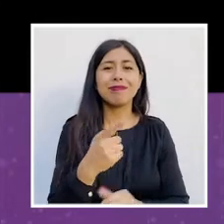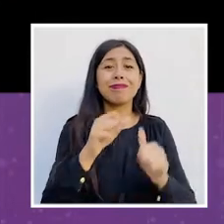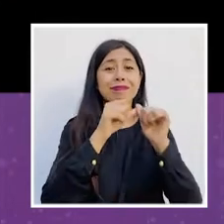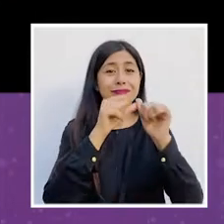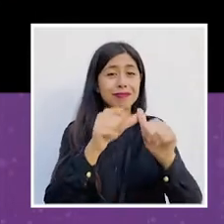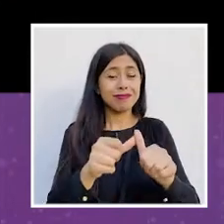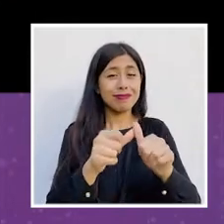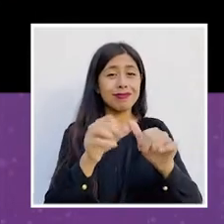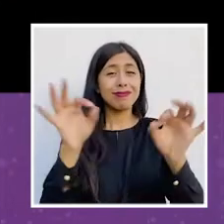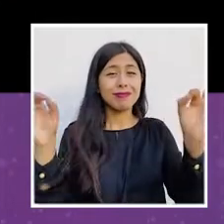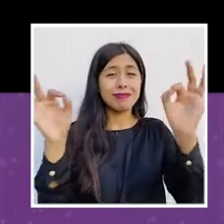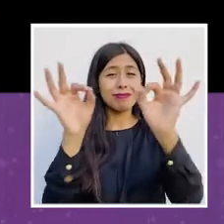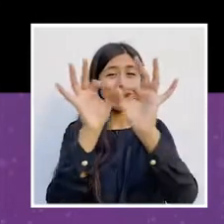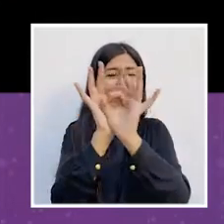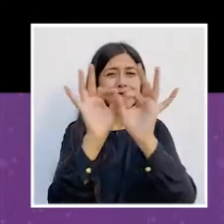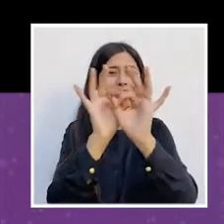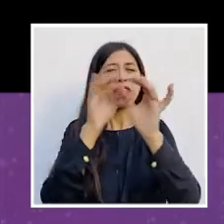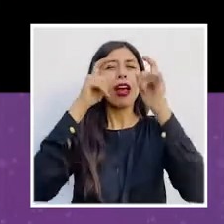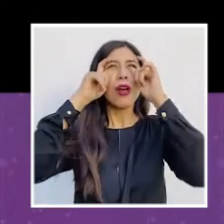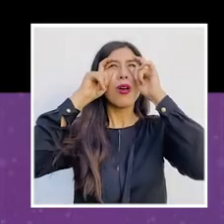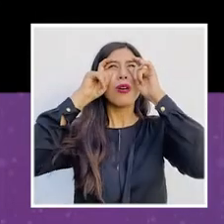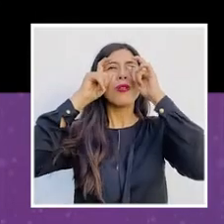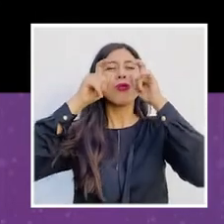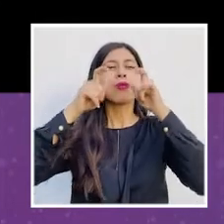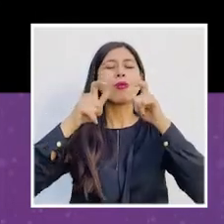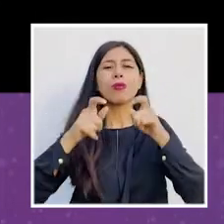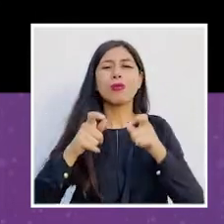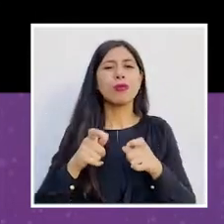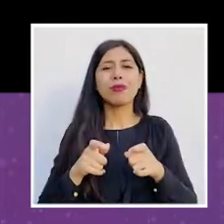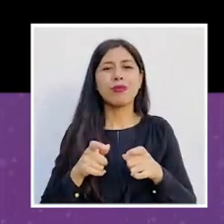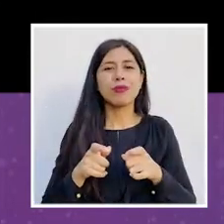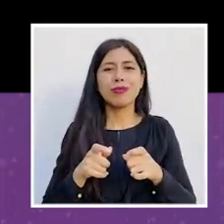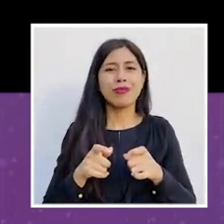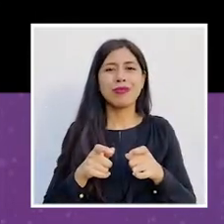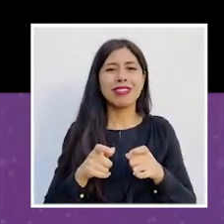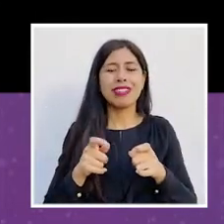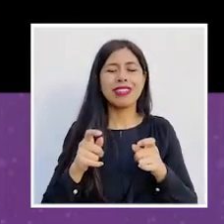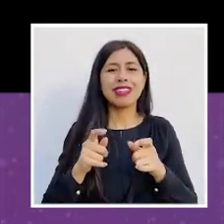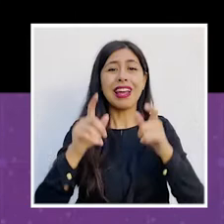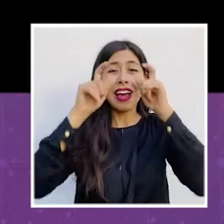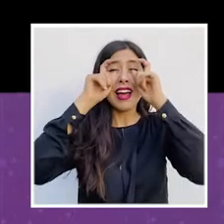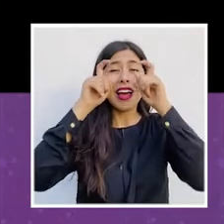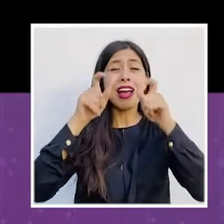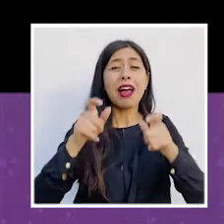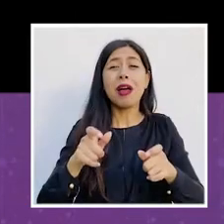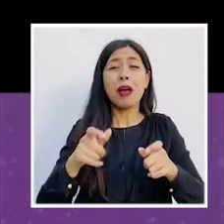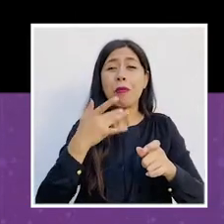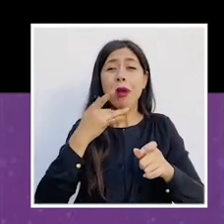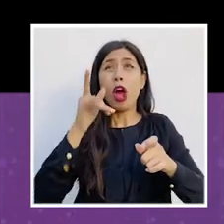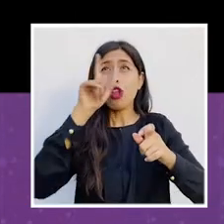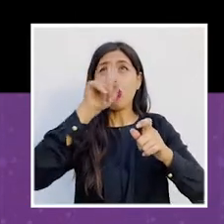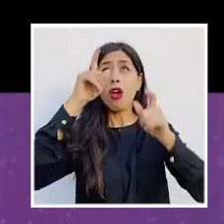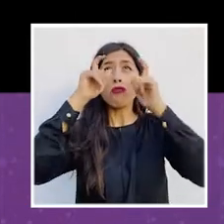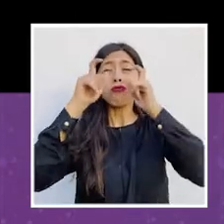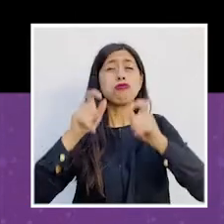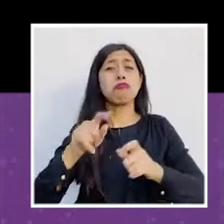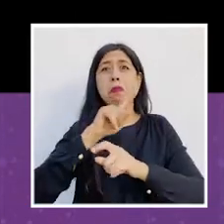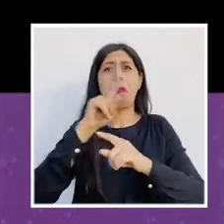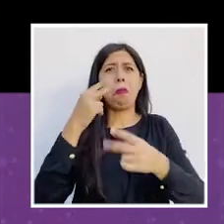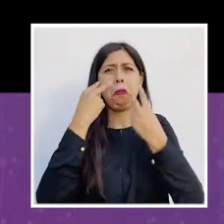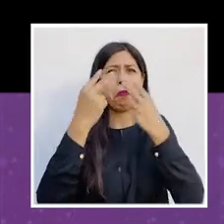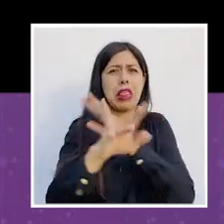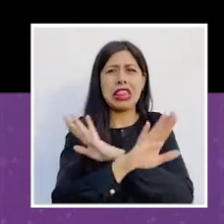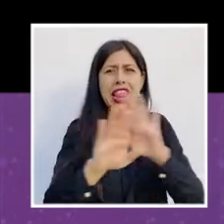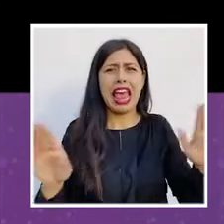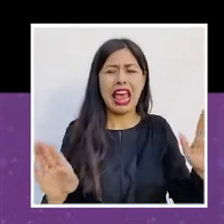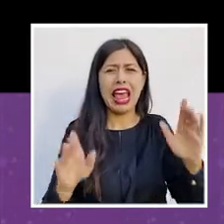Y durante el eclipse total tienen que sacarse estos anteojos, estos lentes especiales. Porque si no, no van a ver la corona del